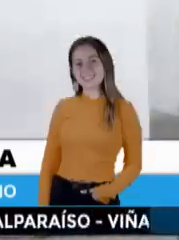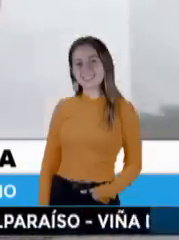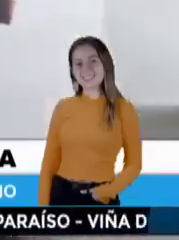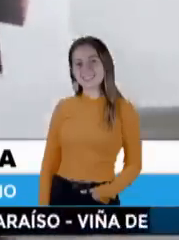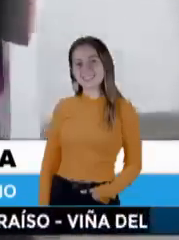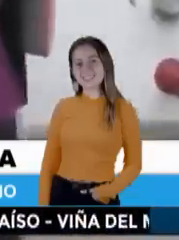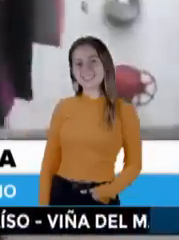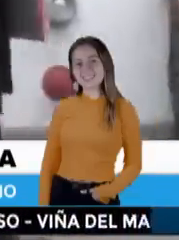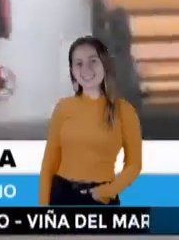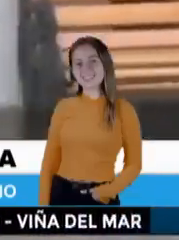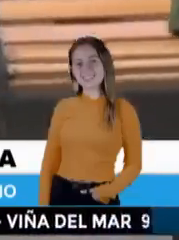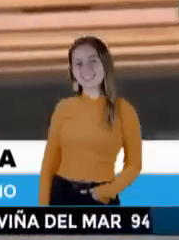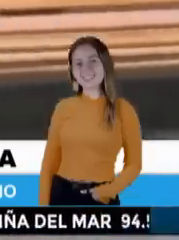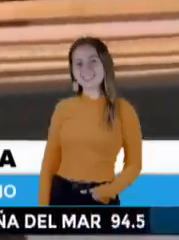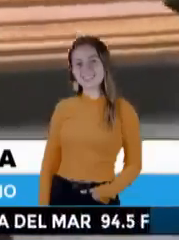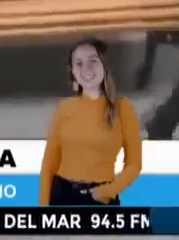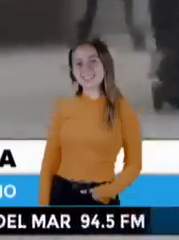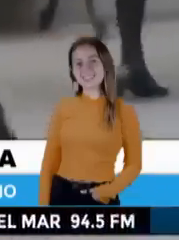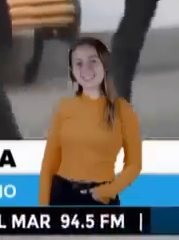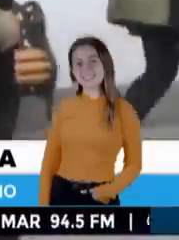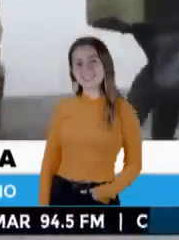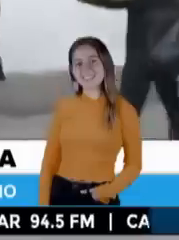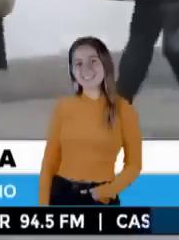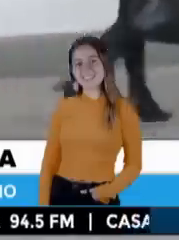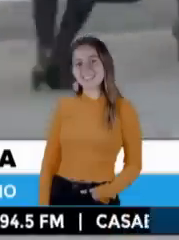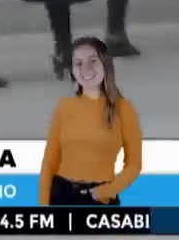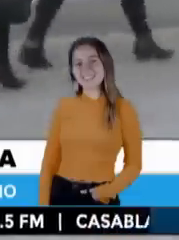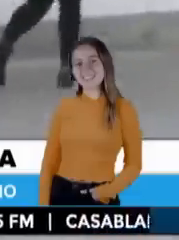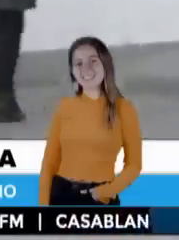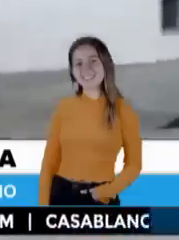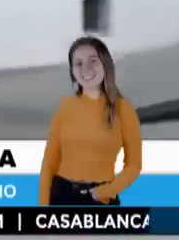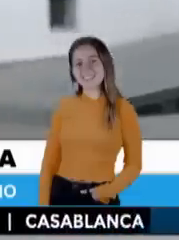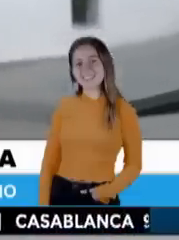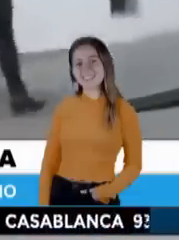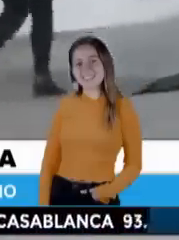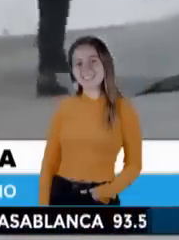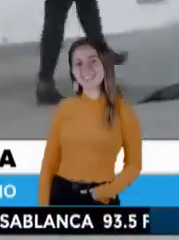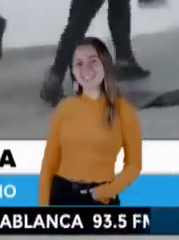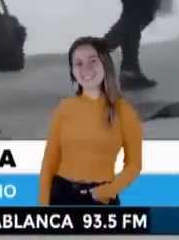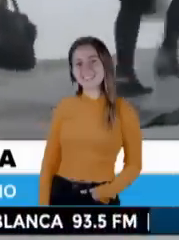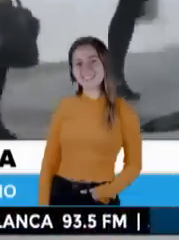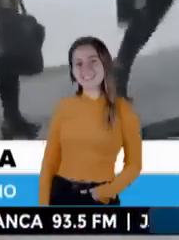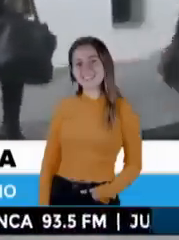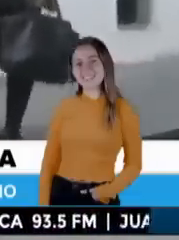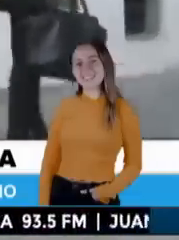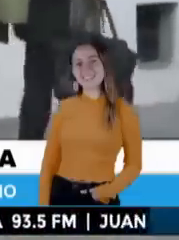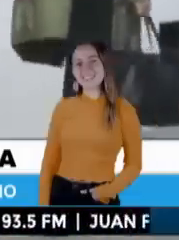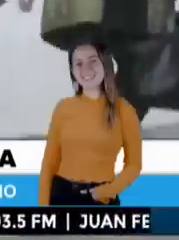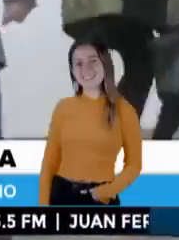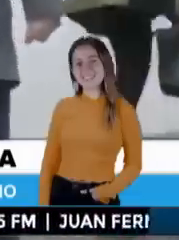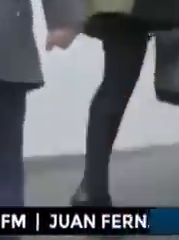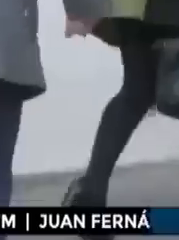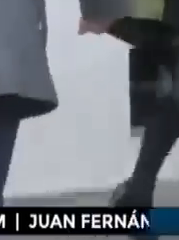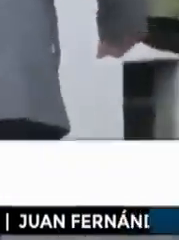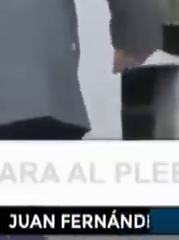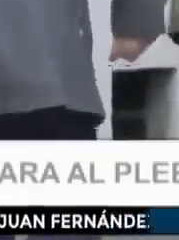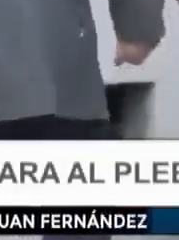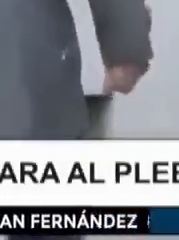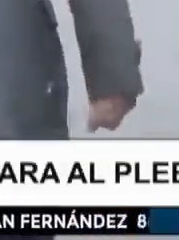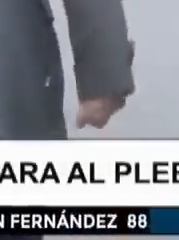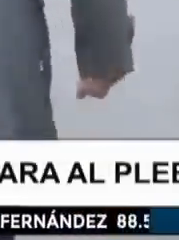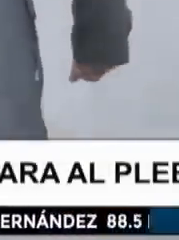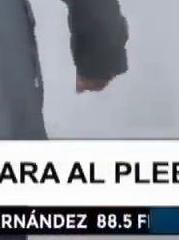presidente del partido, quien además de relevar la importancia de esta junta, reiteró su postura contraria a la libertad de acción. Un partido político.